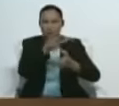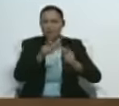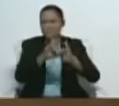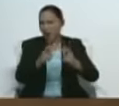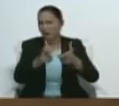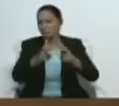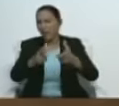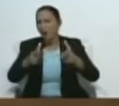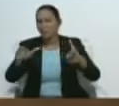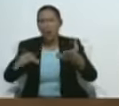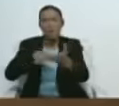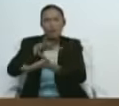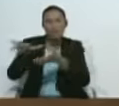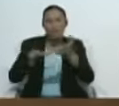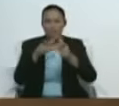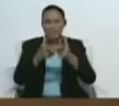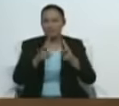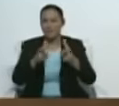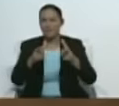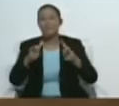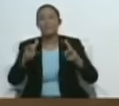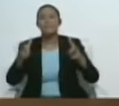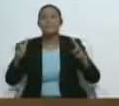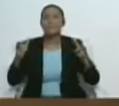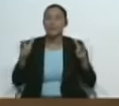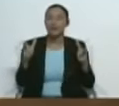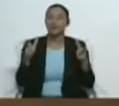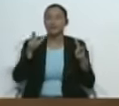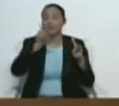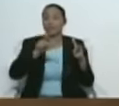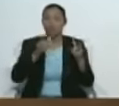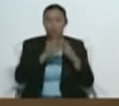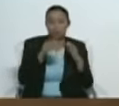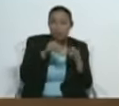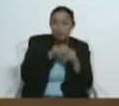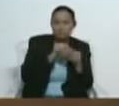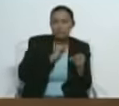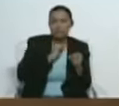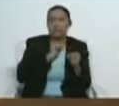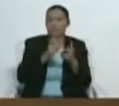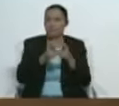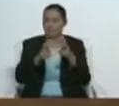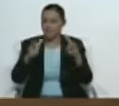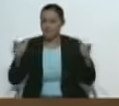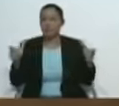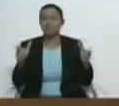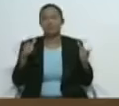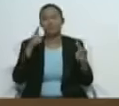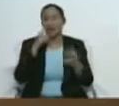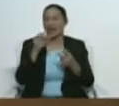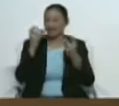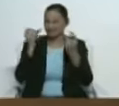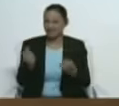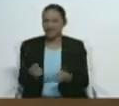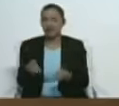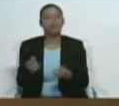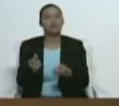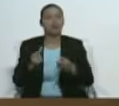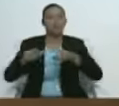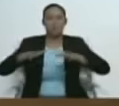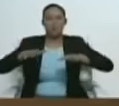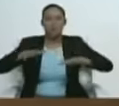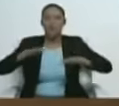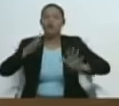debían incitar a la violencia y provocar la actuación de los funcionarios militares y policiales para activar la desestabilización